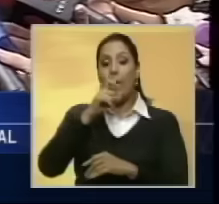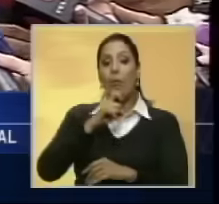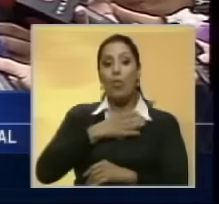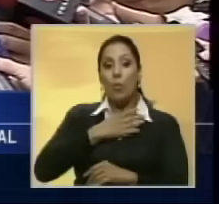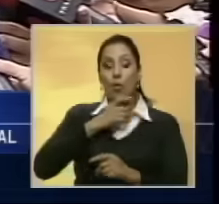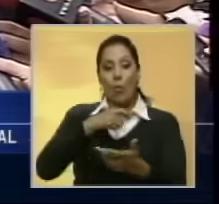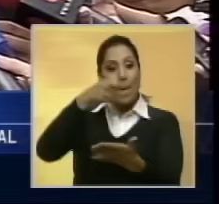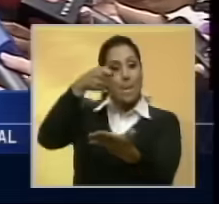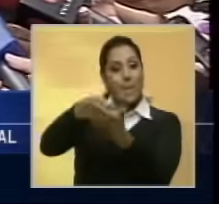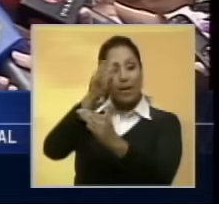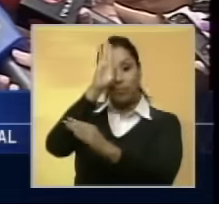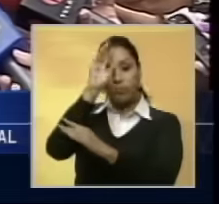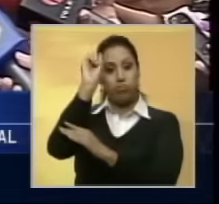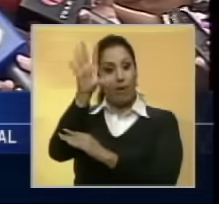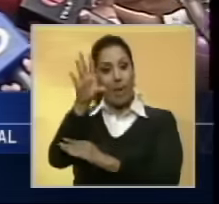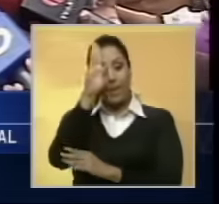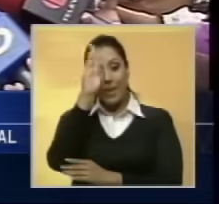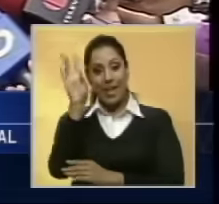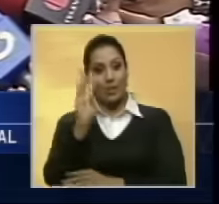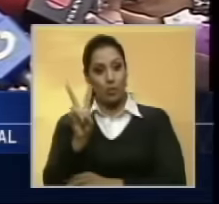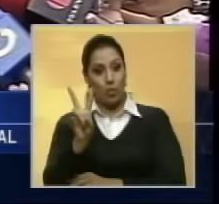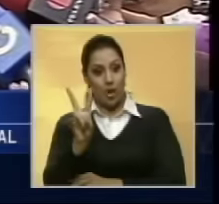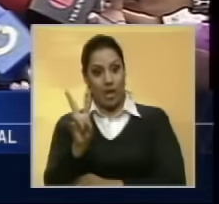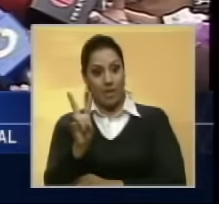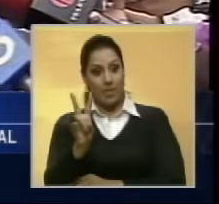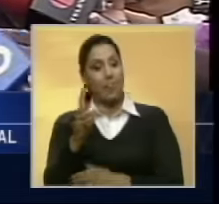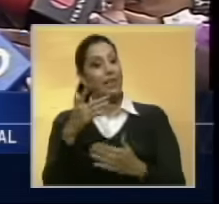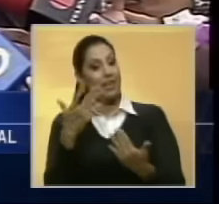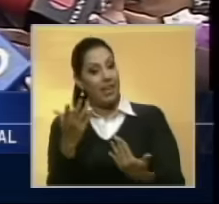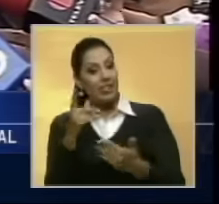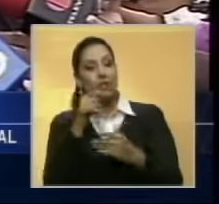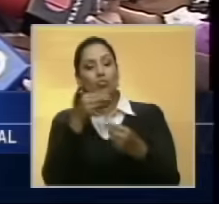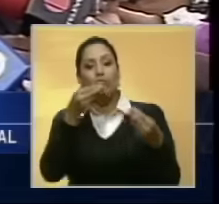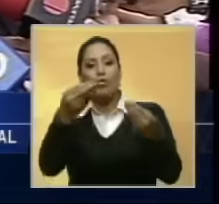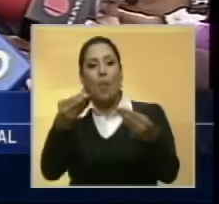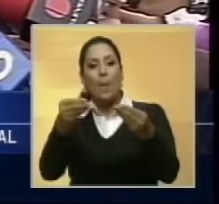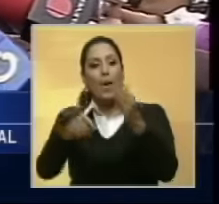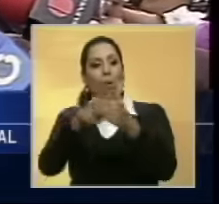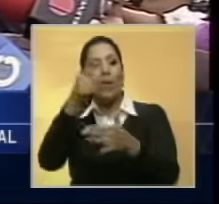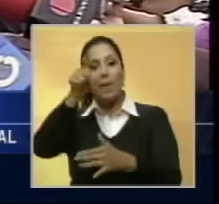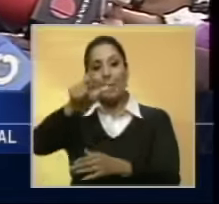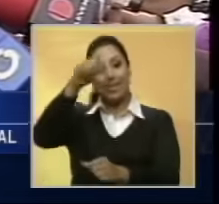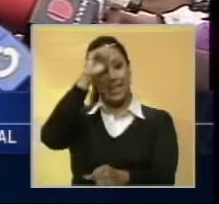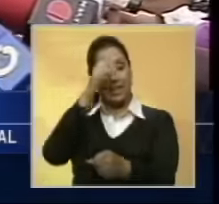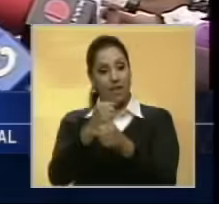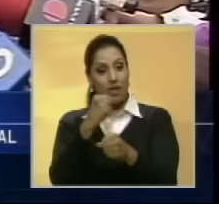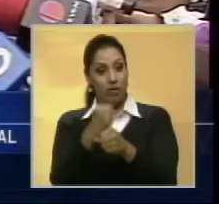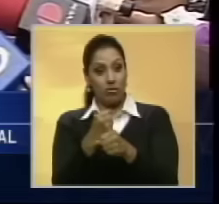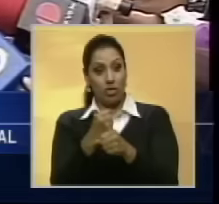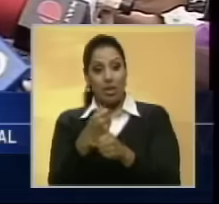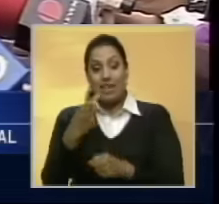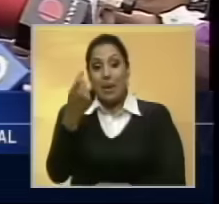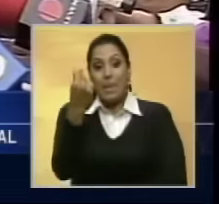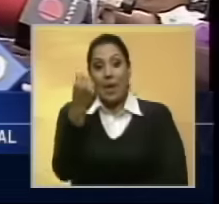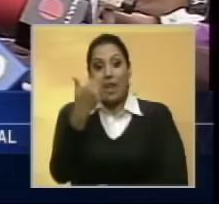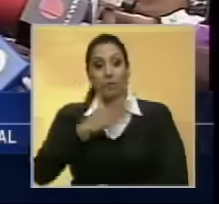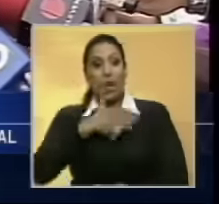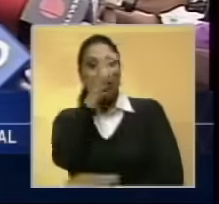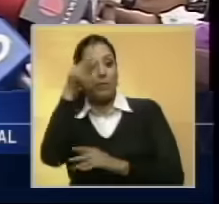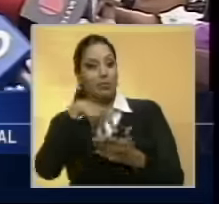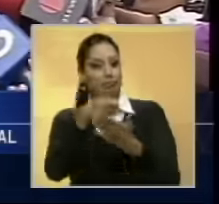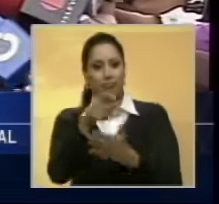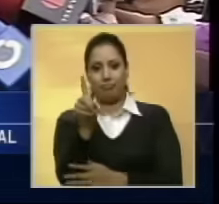deposita directamente en el Banco Venezuela y eso va directamente a los trabajadores. Eso no es plata que maneja la